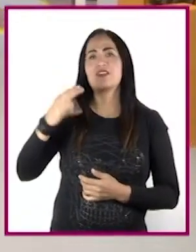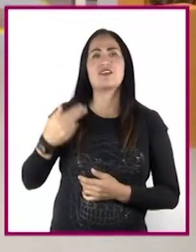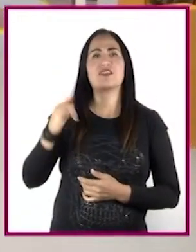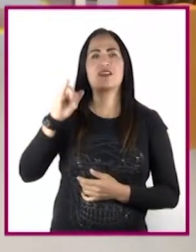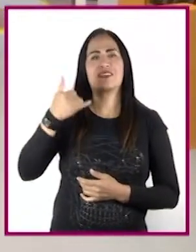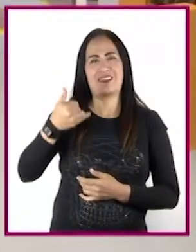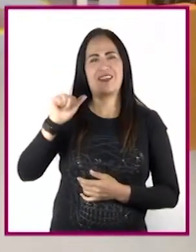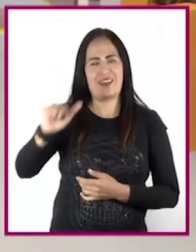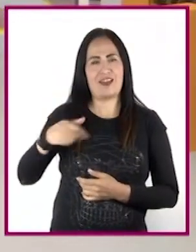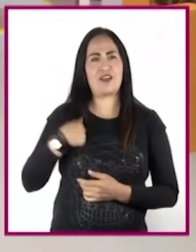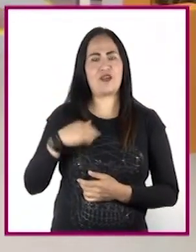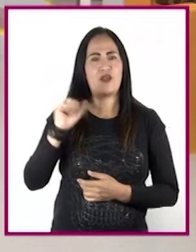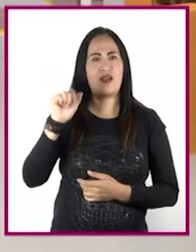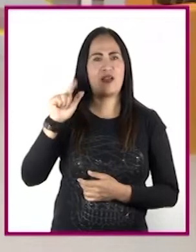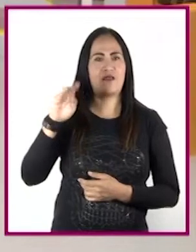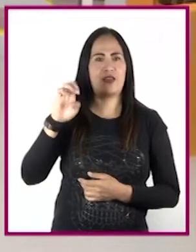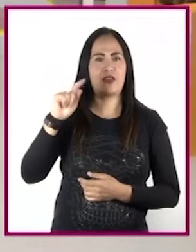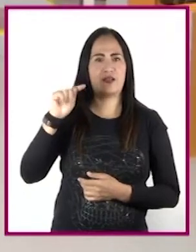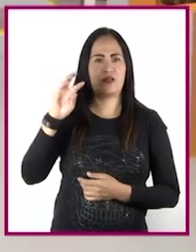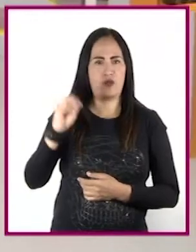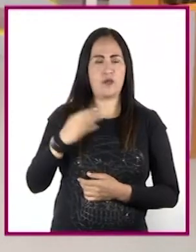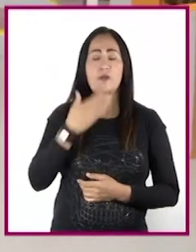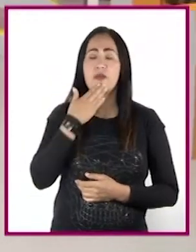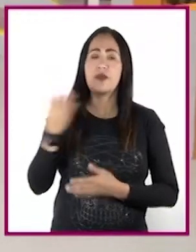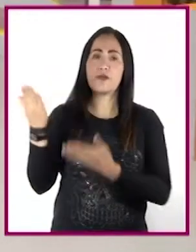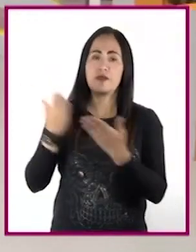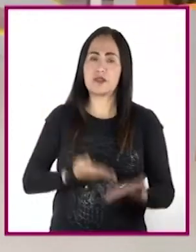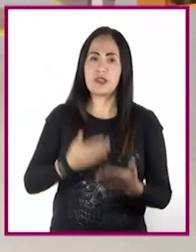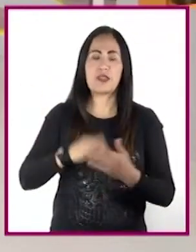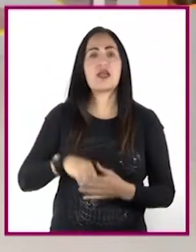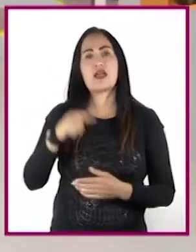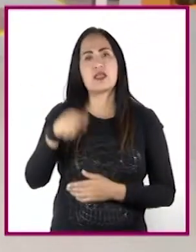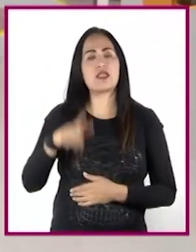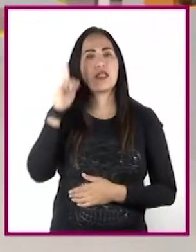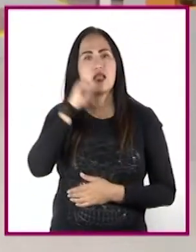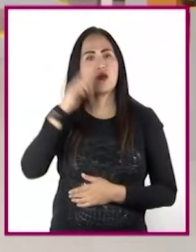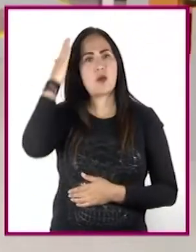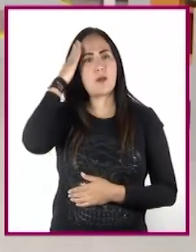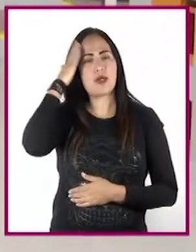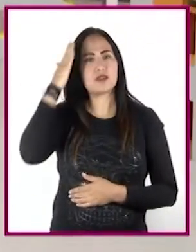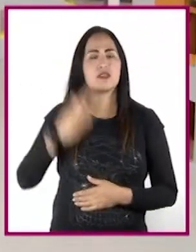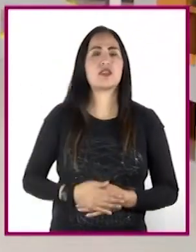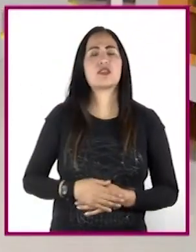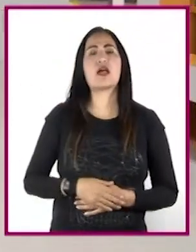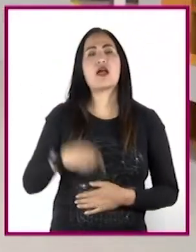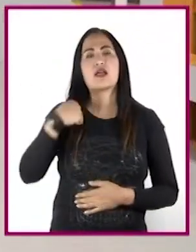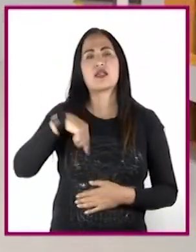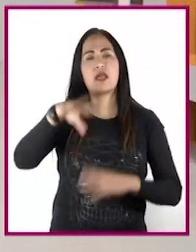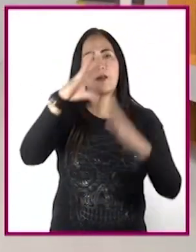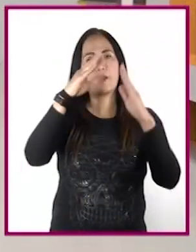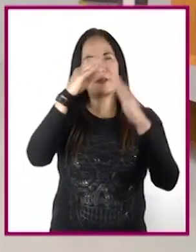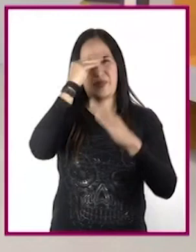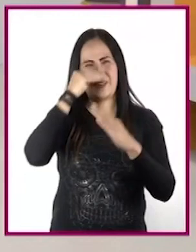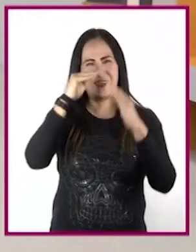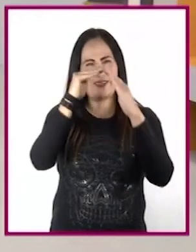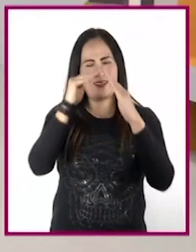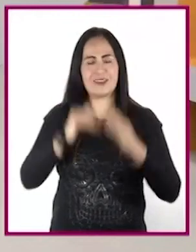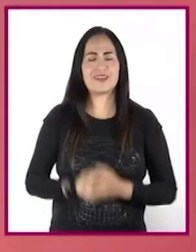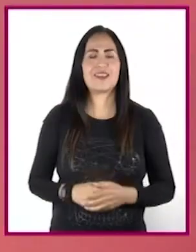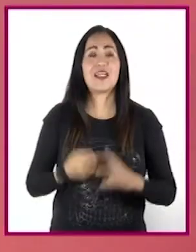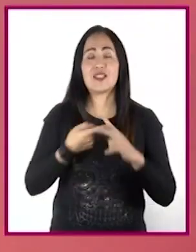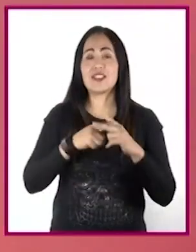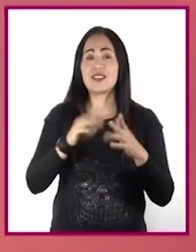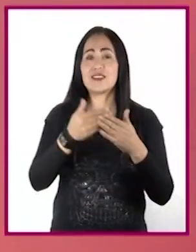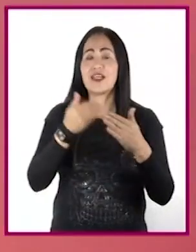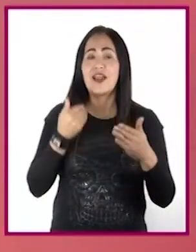Ábrego. Les damos la más cordial bienvenida a una sesión más de lengua materna, dentro de la estrategia Aprende en Casa. Antes de